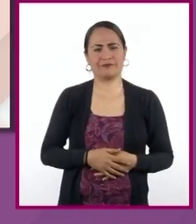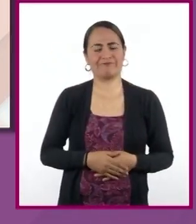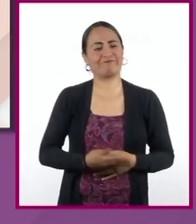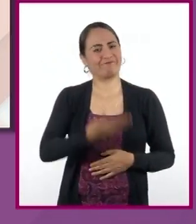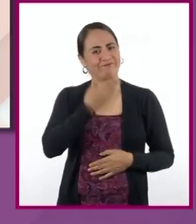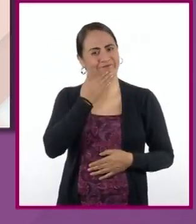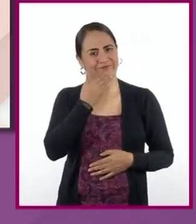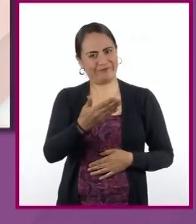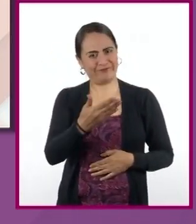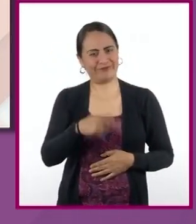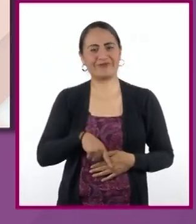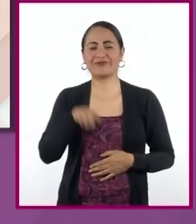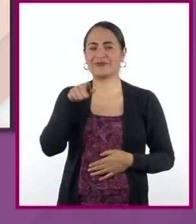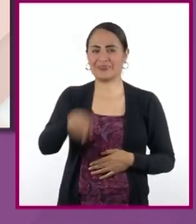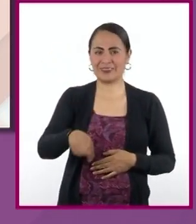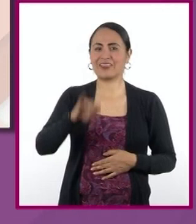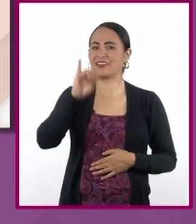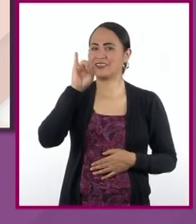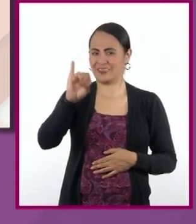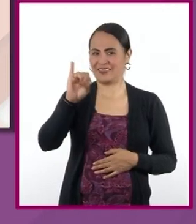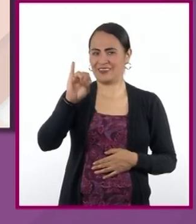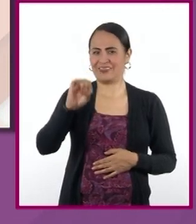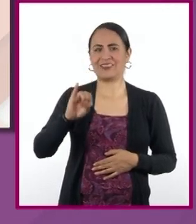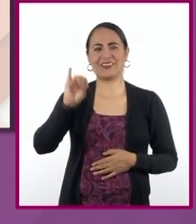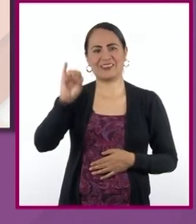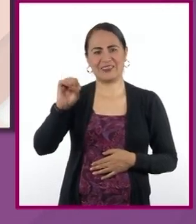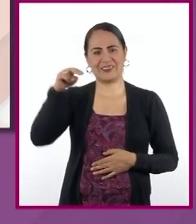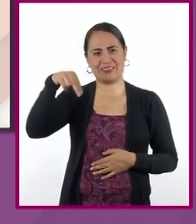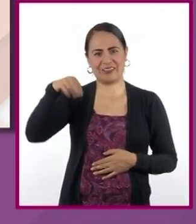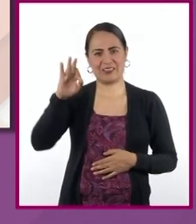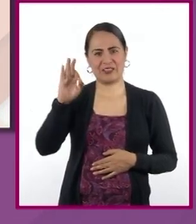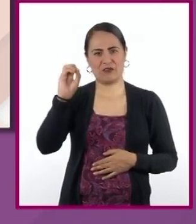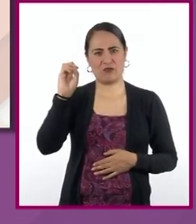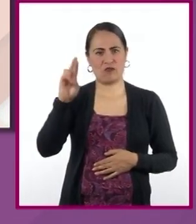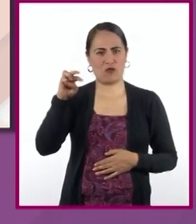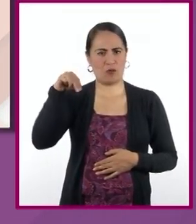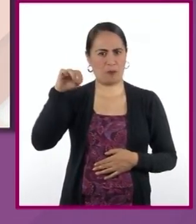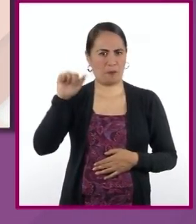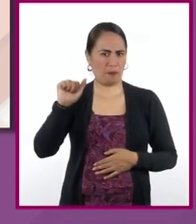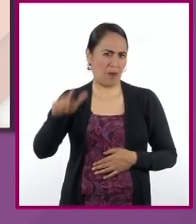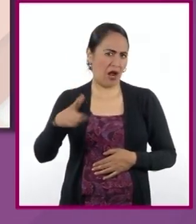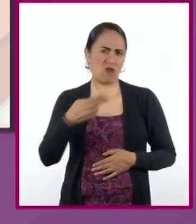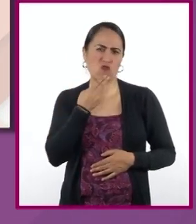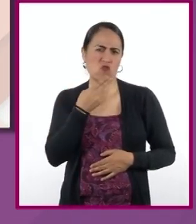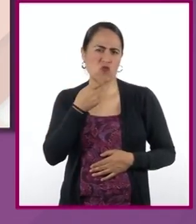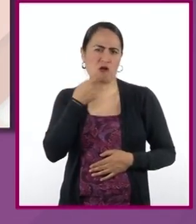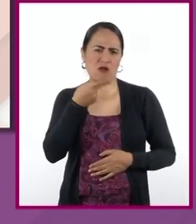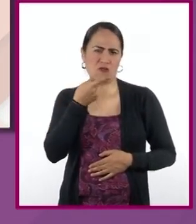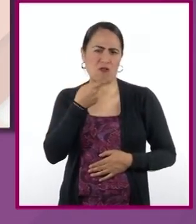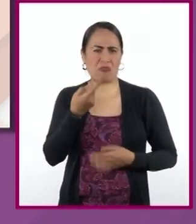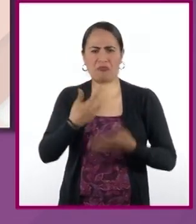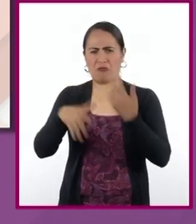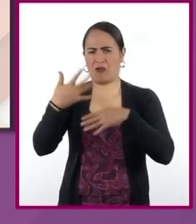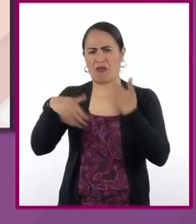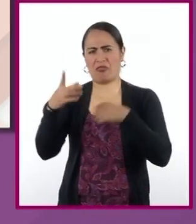Bien, está usando el lenguaje informal porque es una expresión cotidiana. El siguiente texto